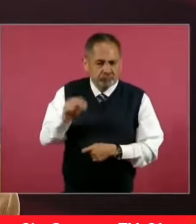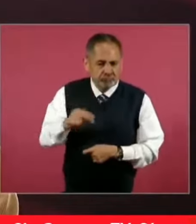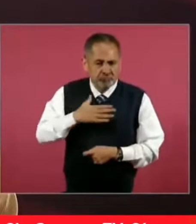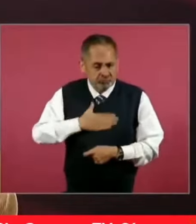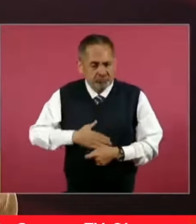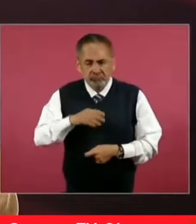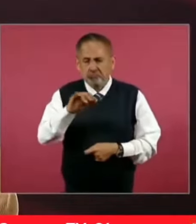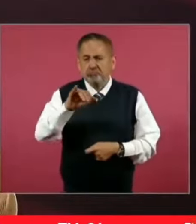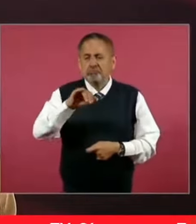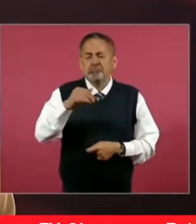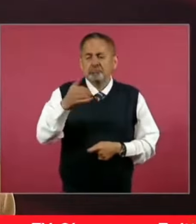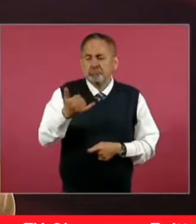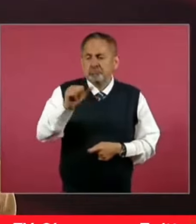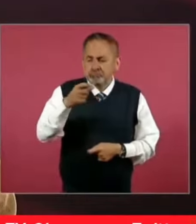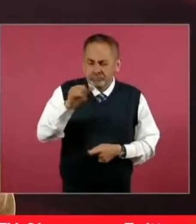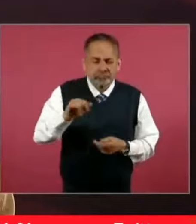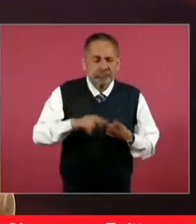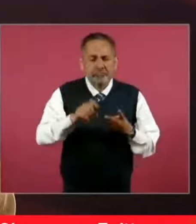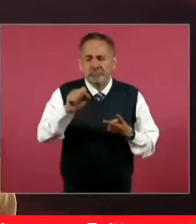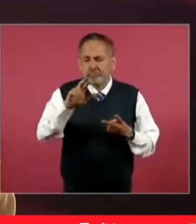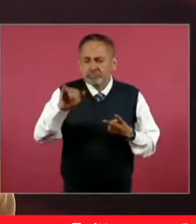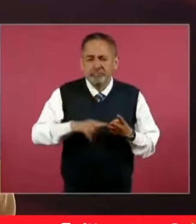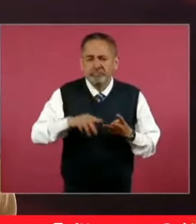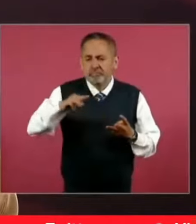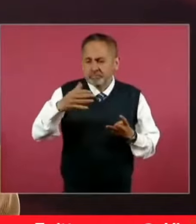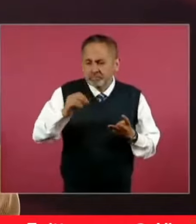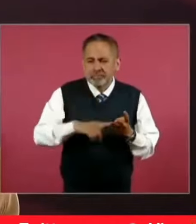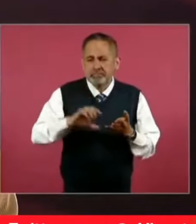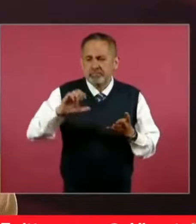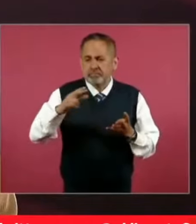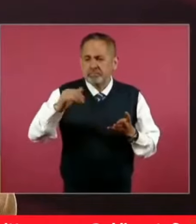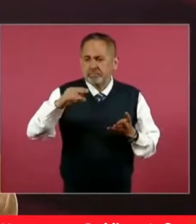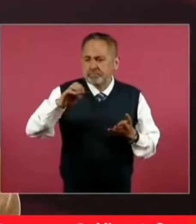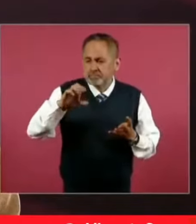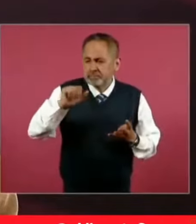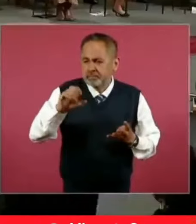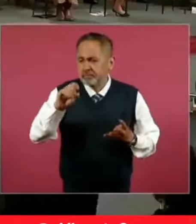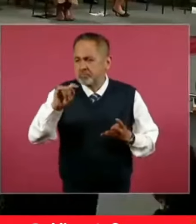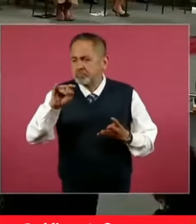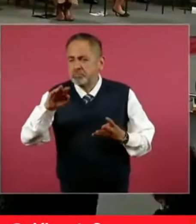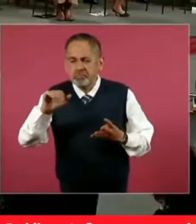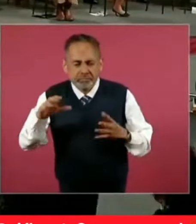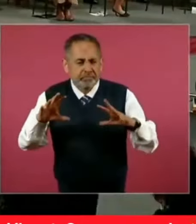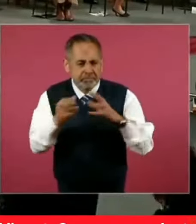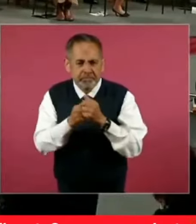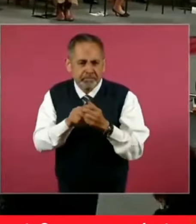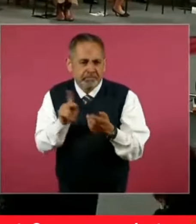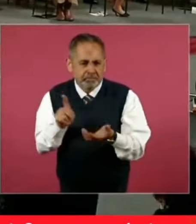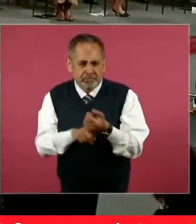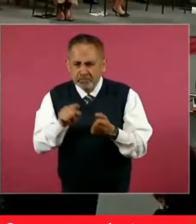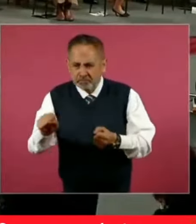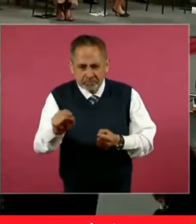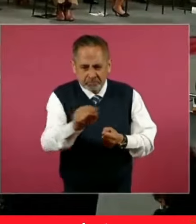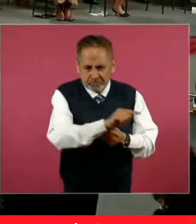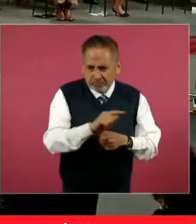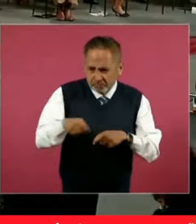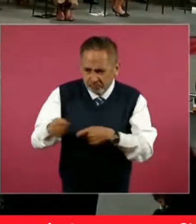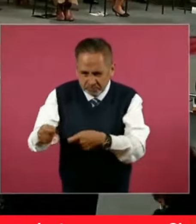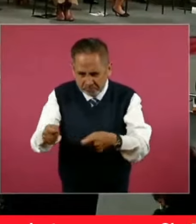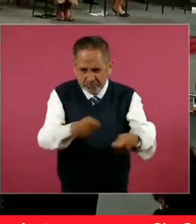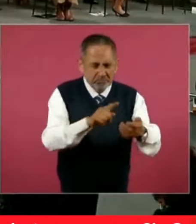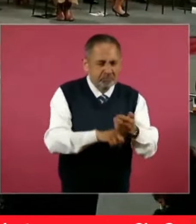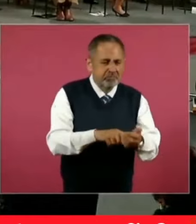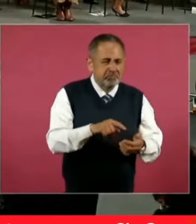yaqui, seris, huarijíos, mayos y chichimeca otomíes, además del de los pueblos de